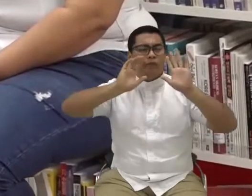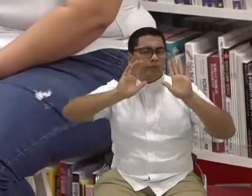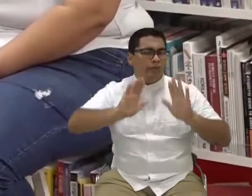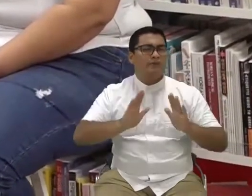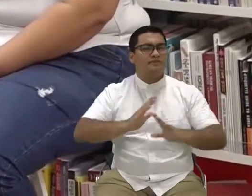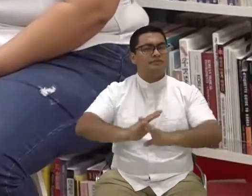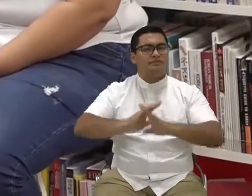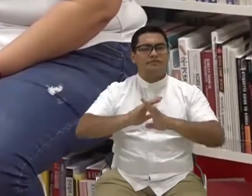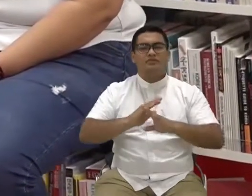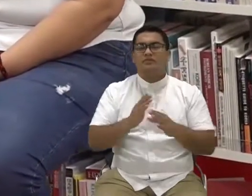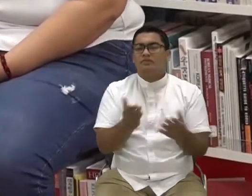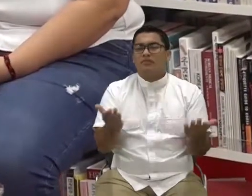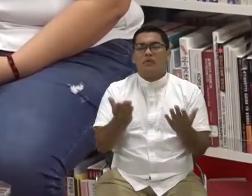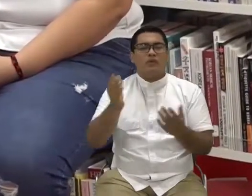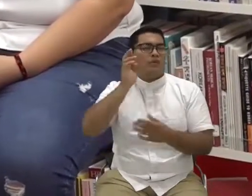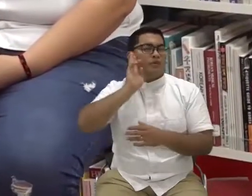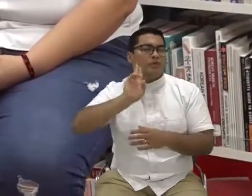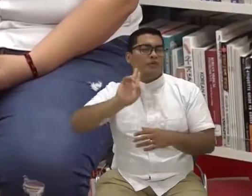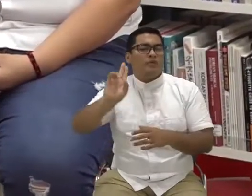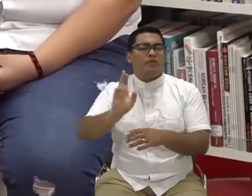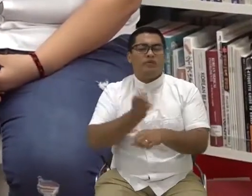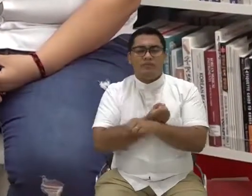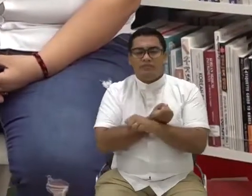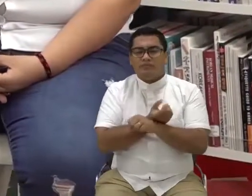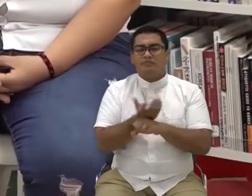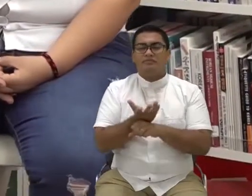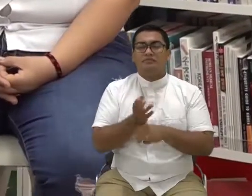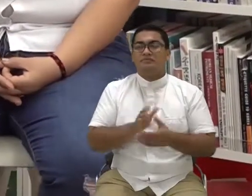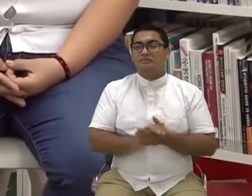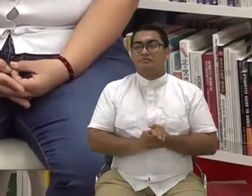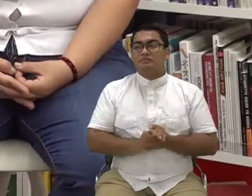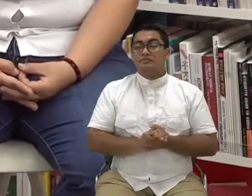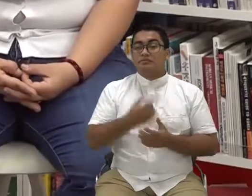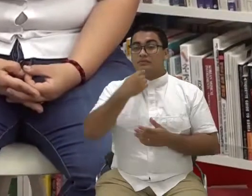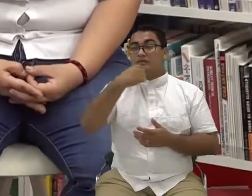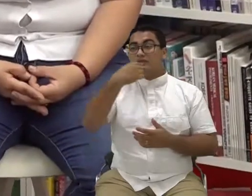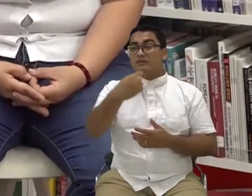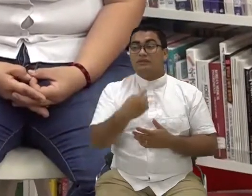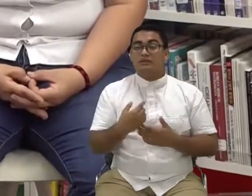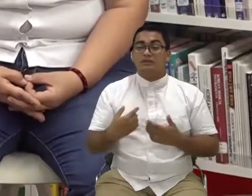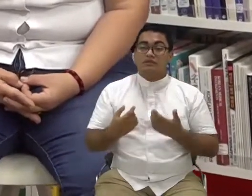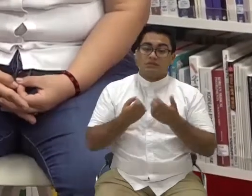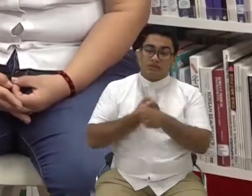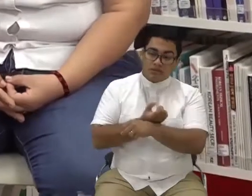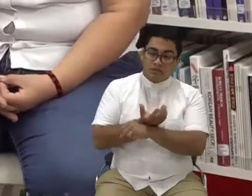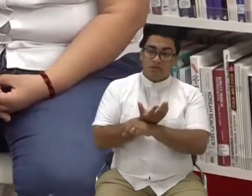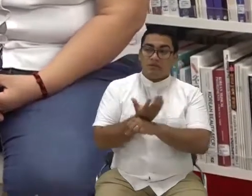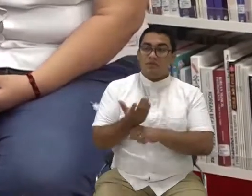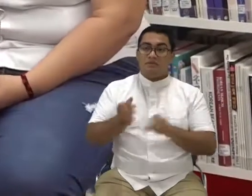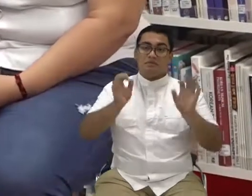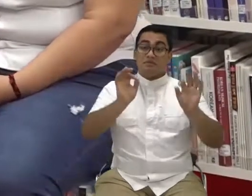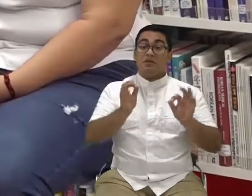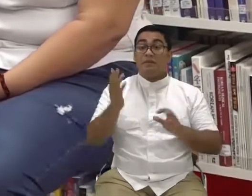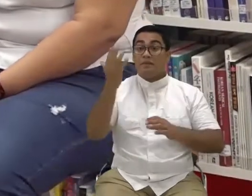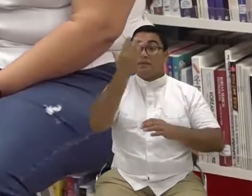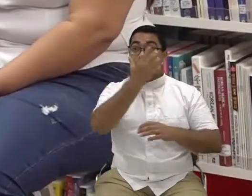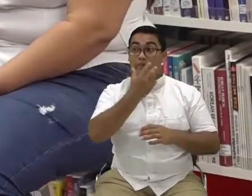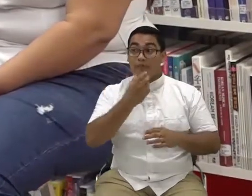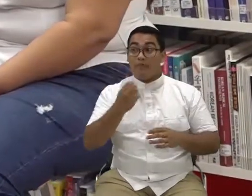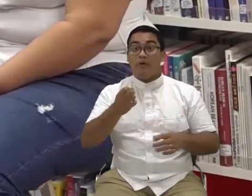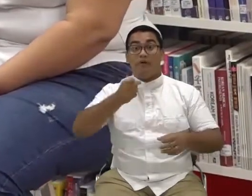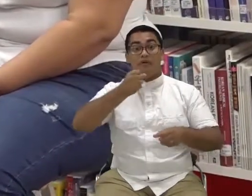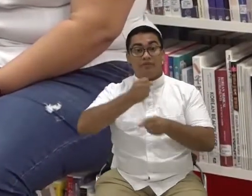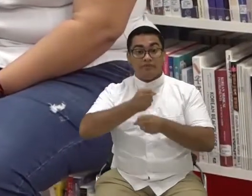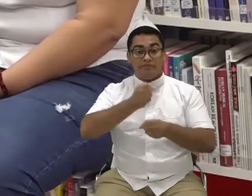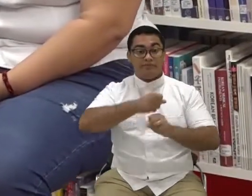caso específicamente las universidades y educación superior. Bueno, pues yo diría de que se sumen con nosotros. Es muy bonito formar